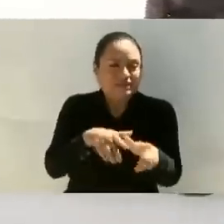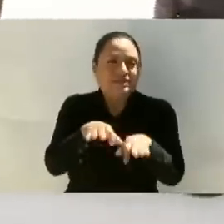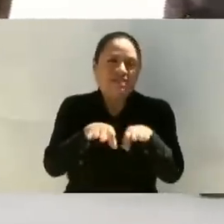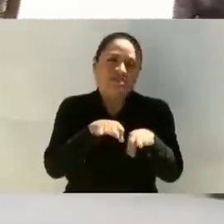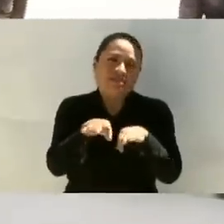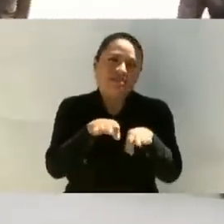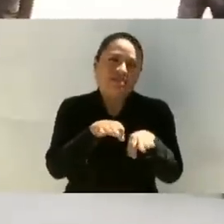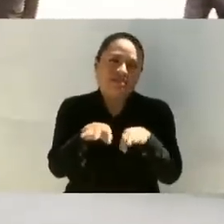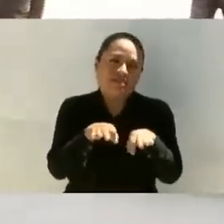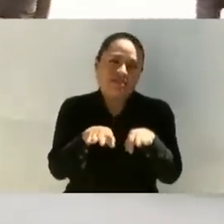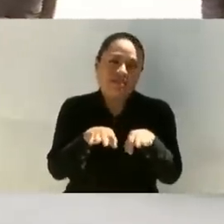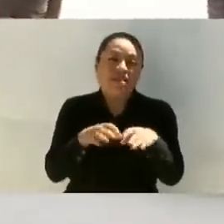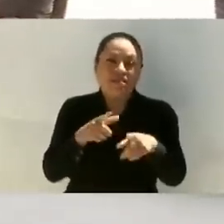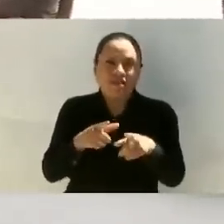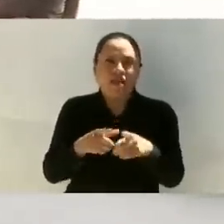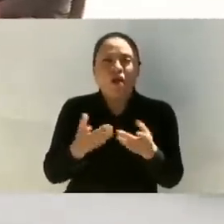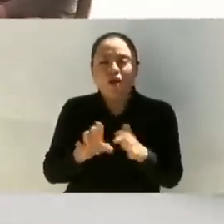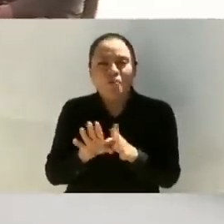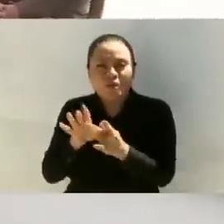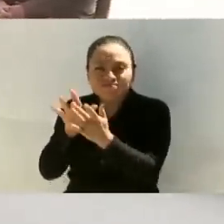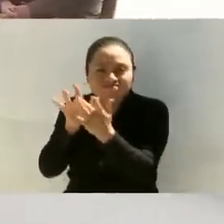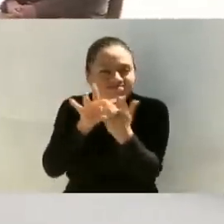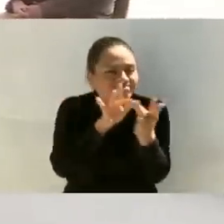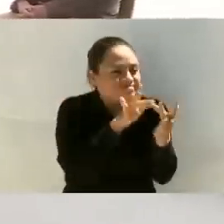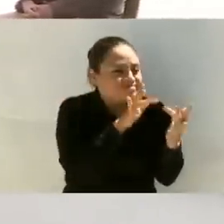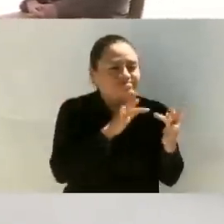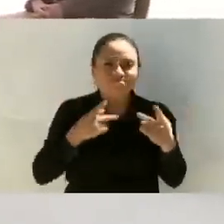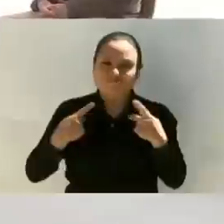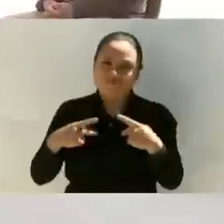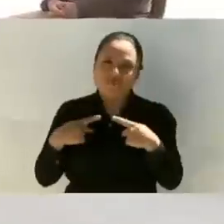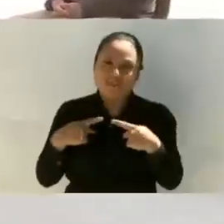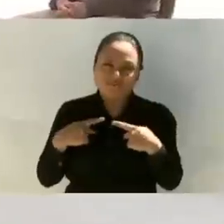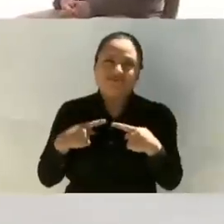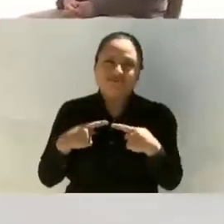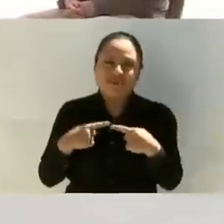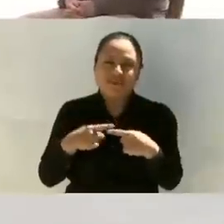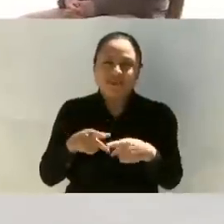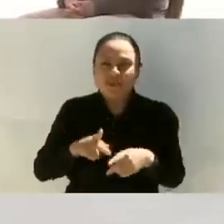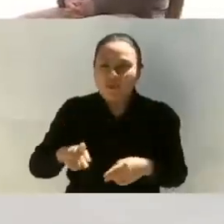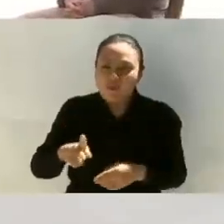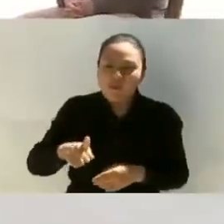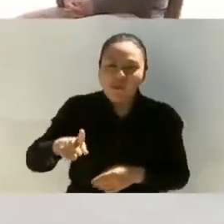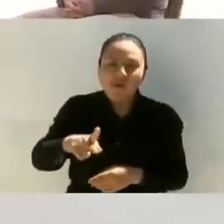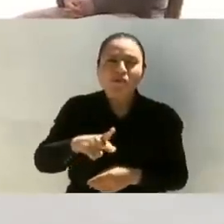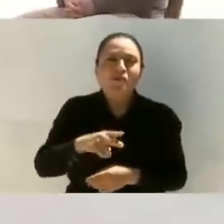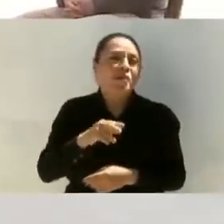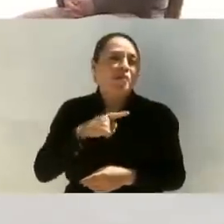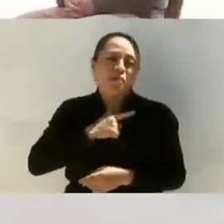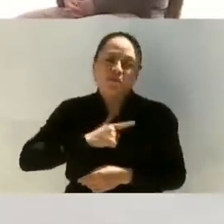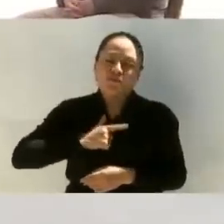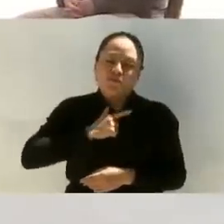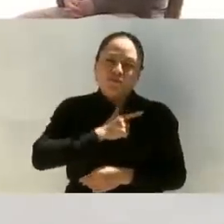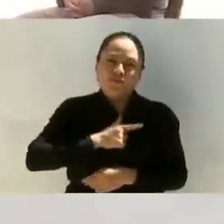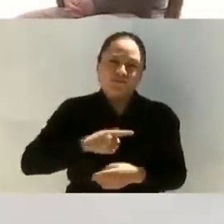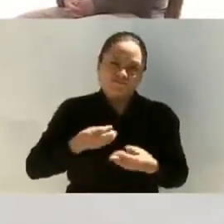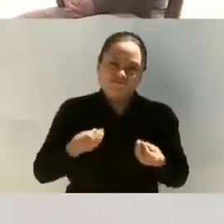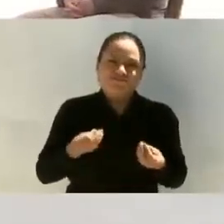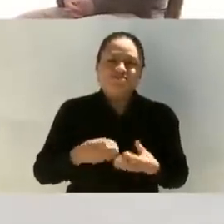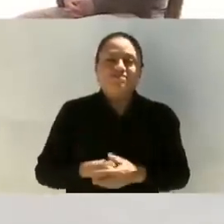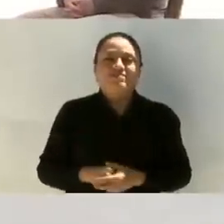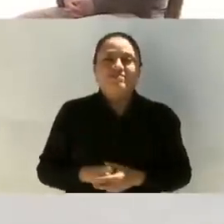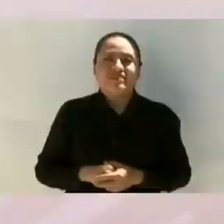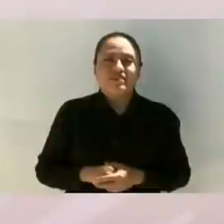con la gente, la comunicación con el pueblo. Antes de terminar, para